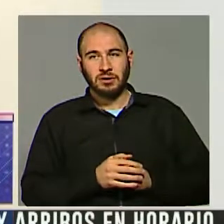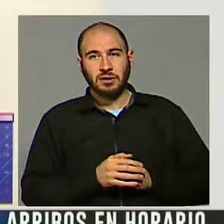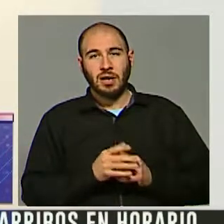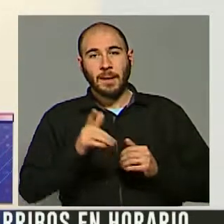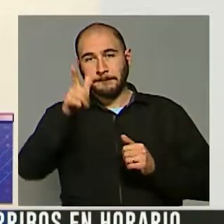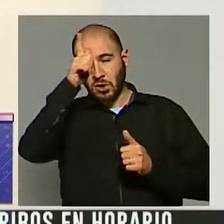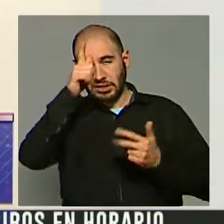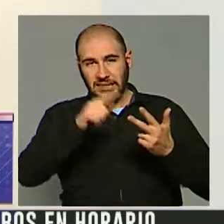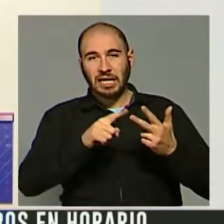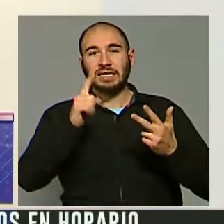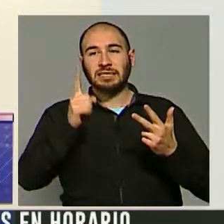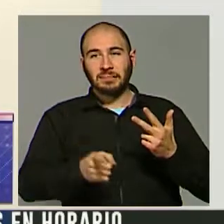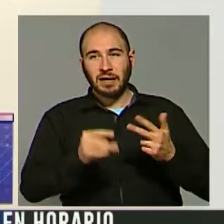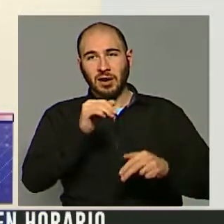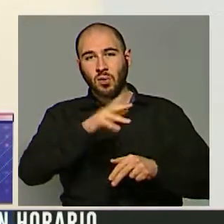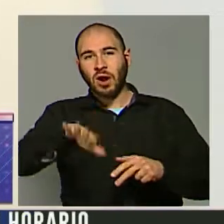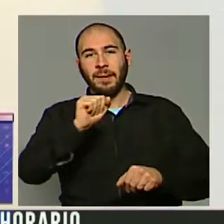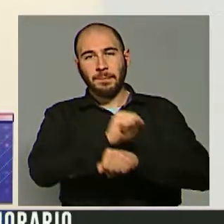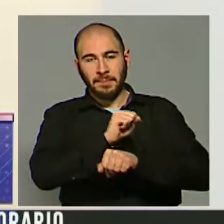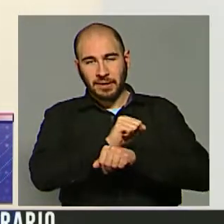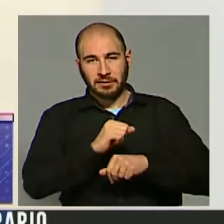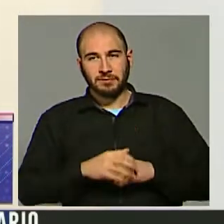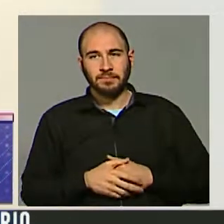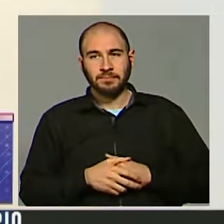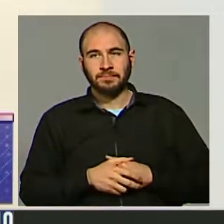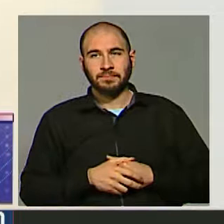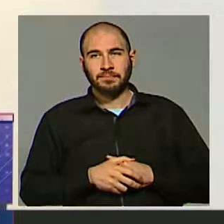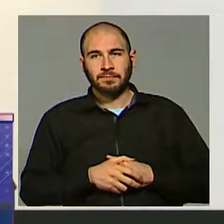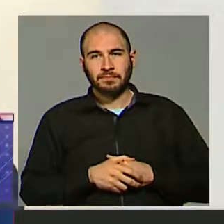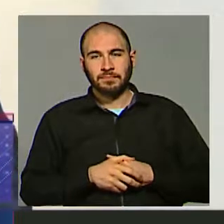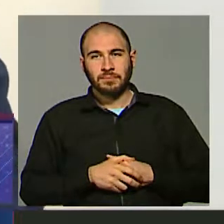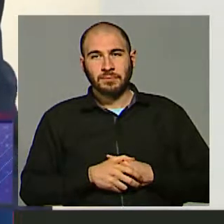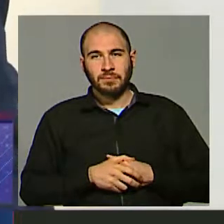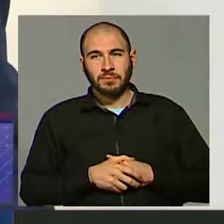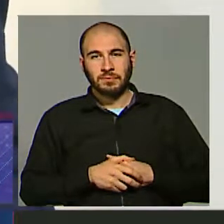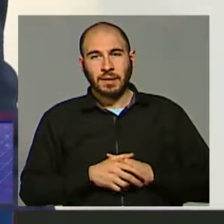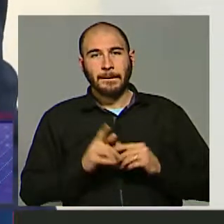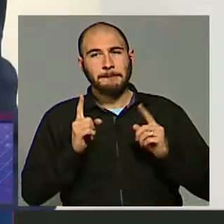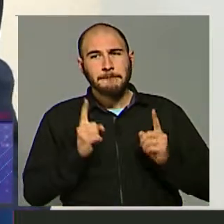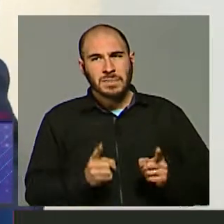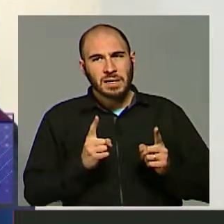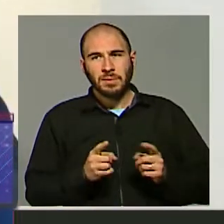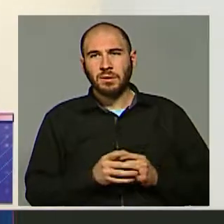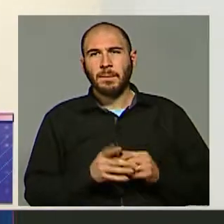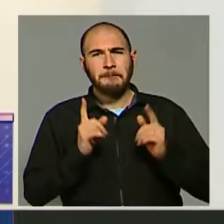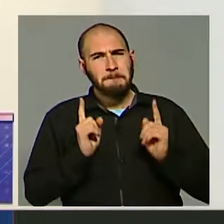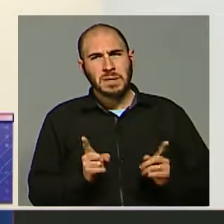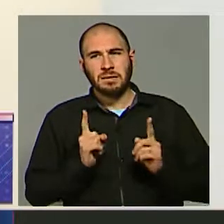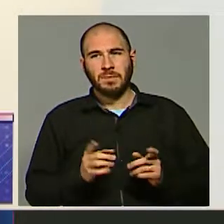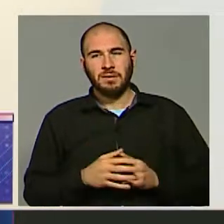el salario policial y el salario penitenciario con el mismo, exactamente con el